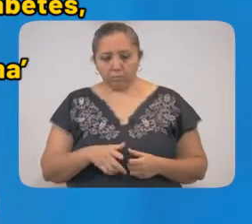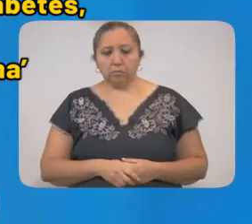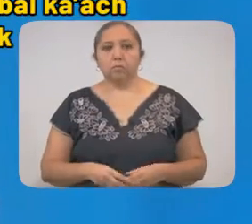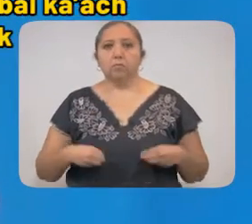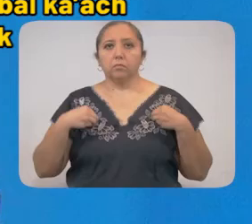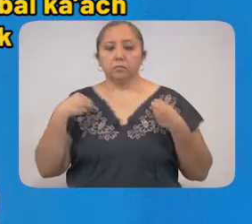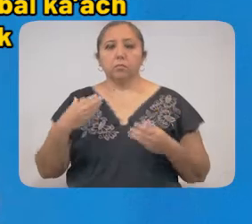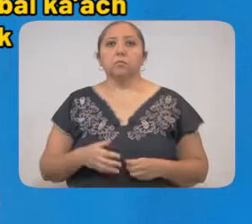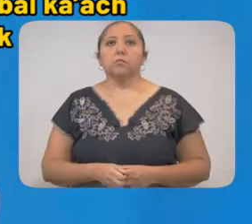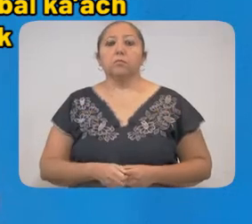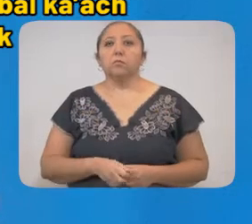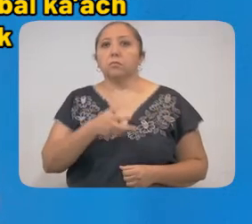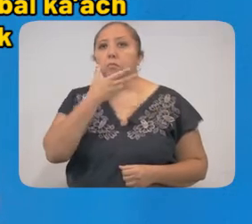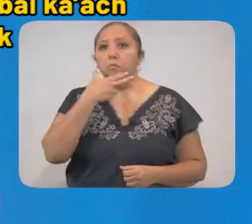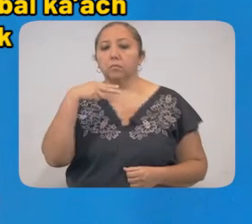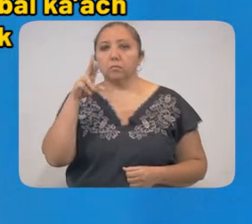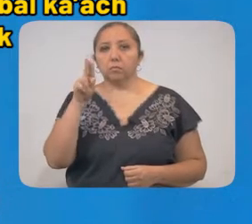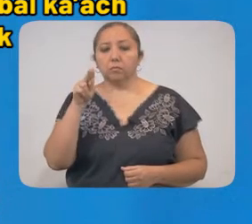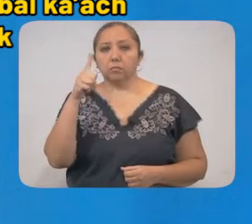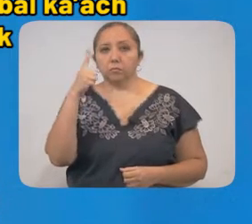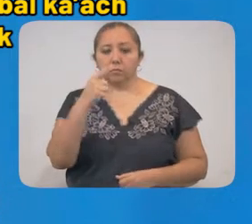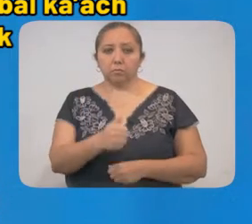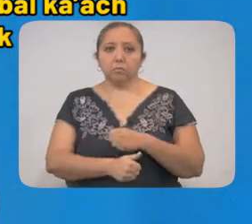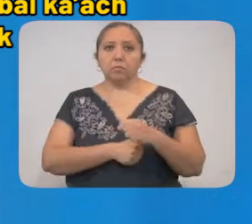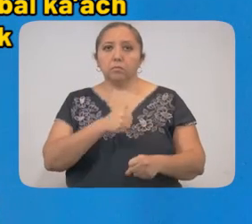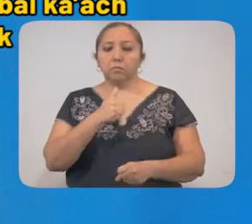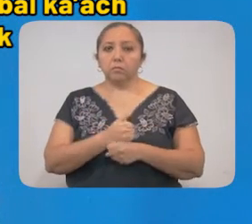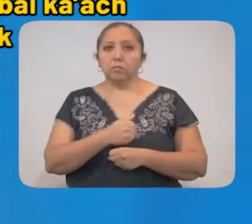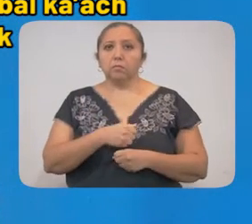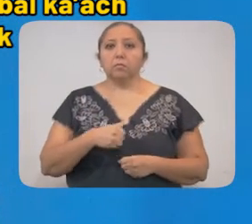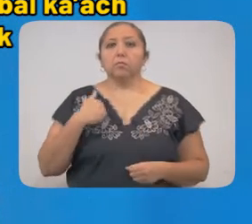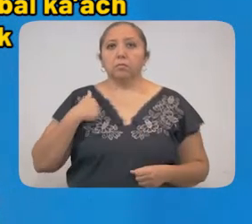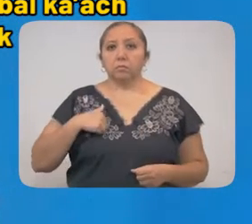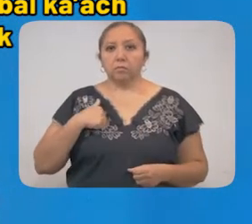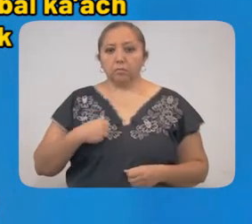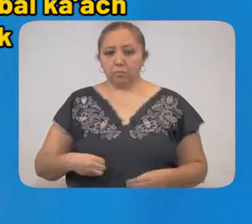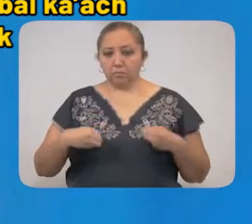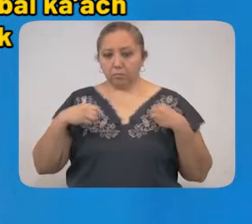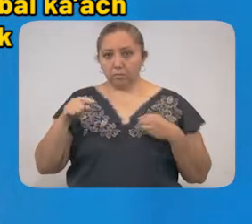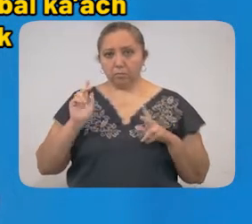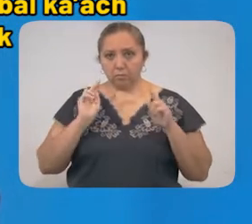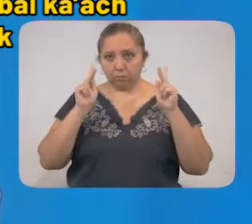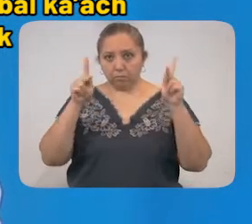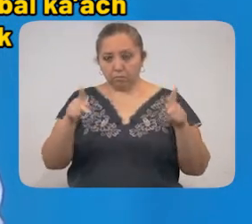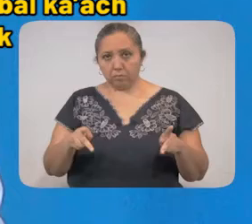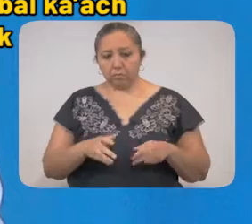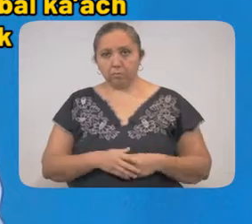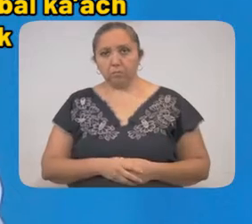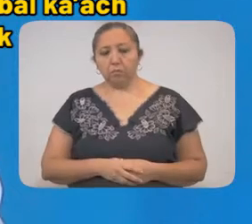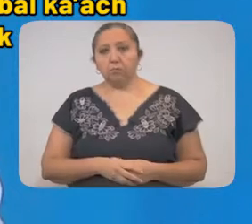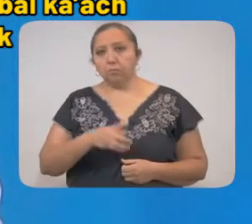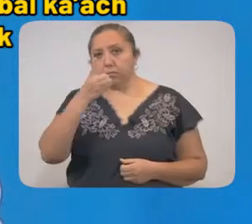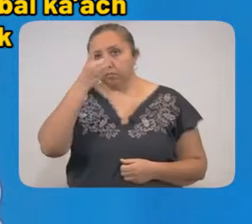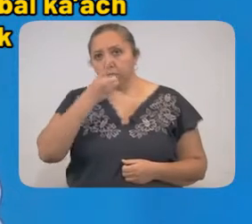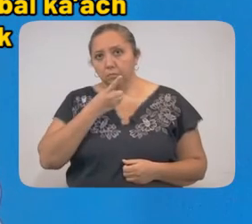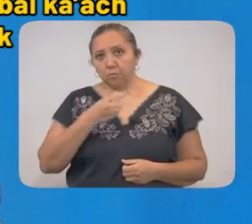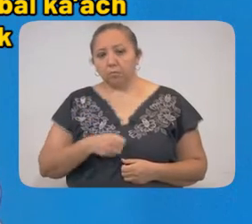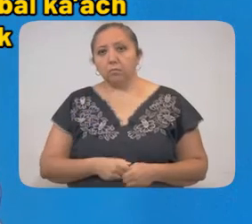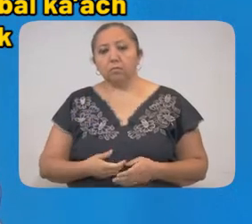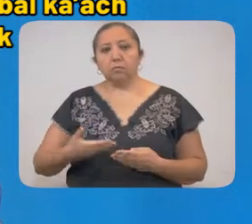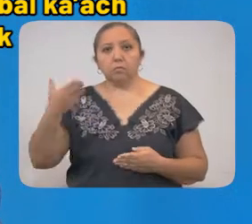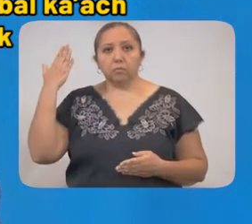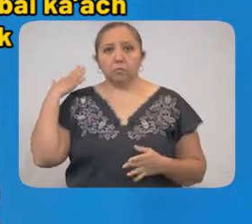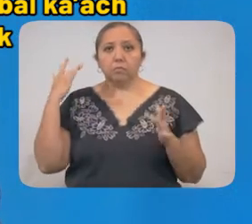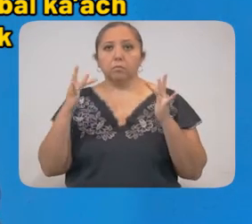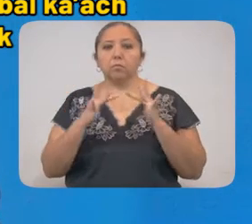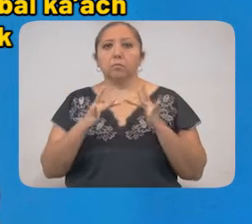él. Hombre de 81 años, originario de Canadá y residente de Progreso. Diabetes, tuvo antecedente